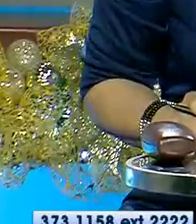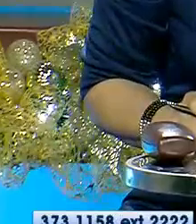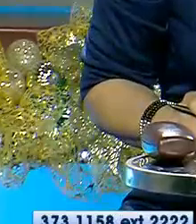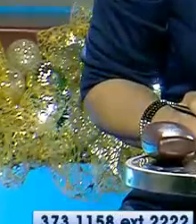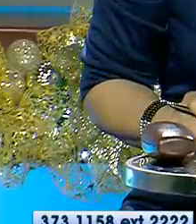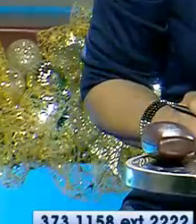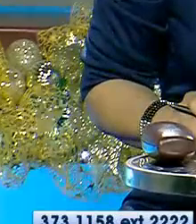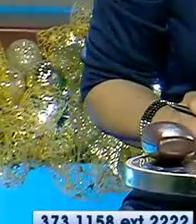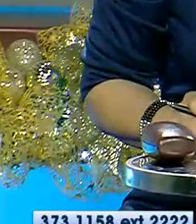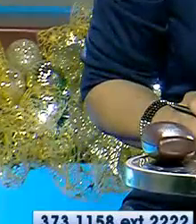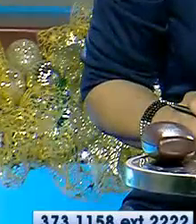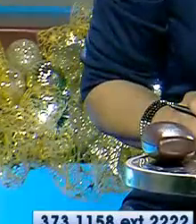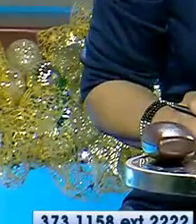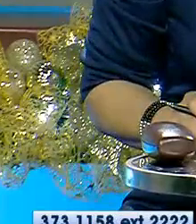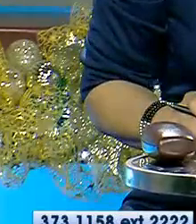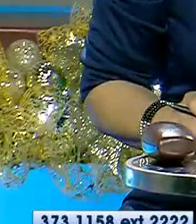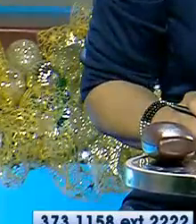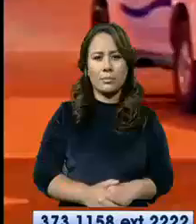Guayaquil.